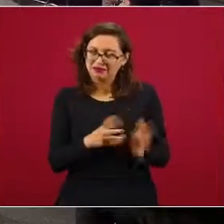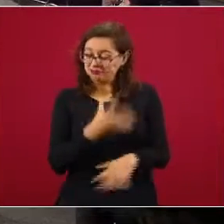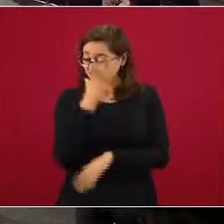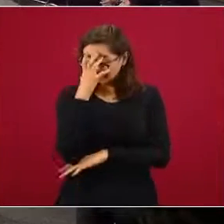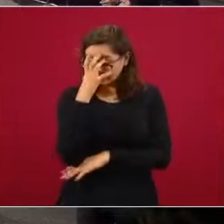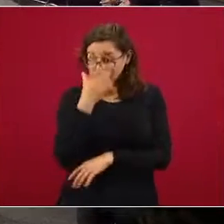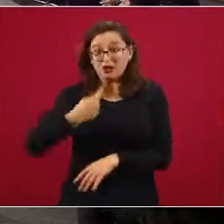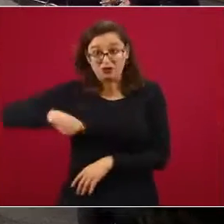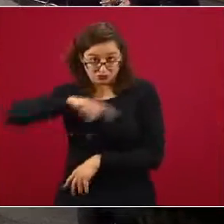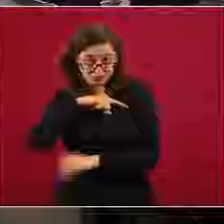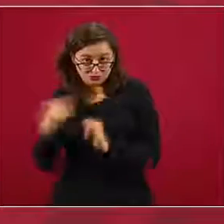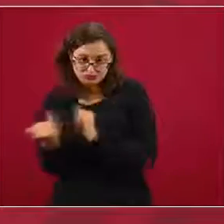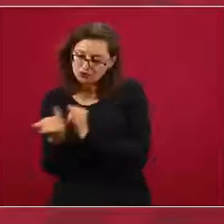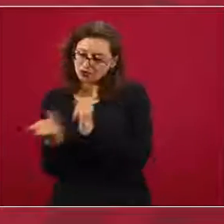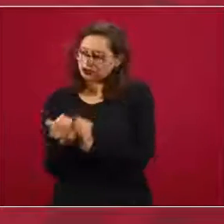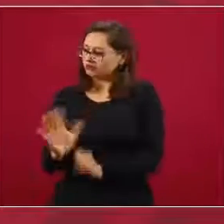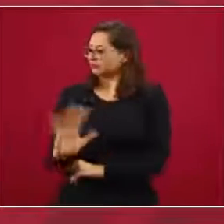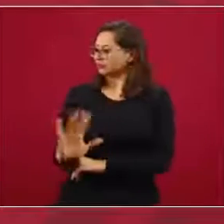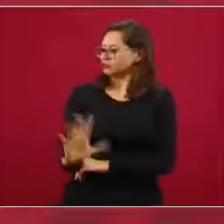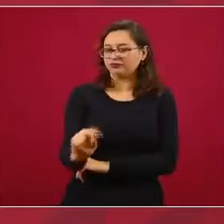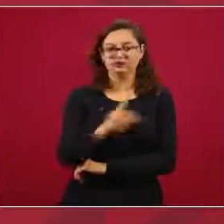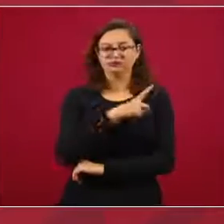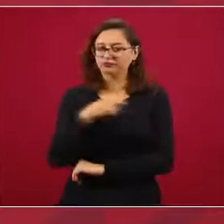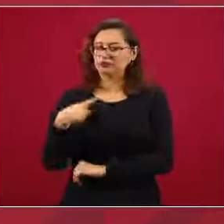que no